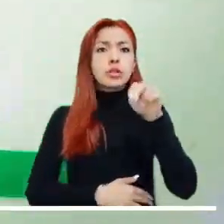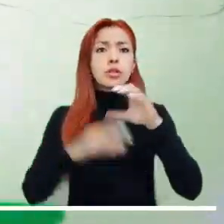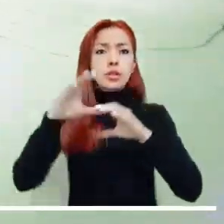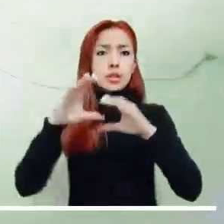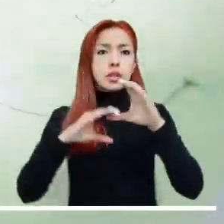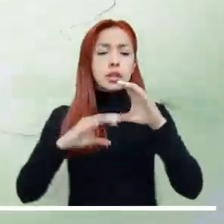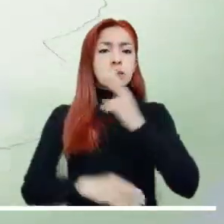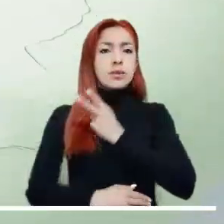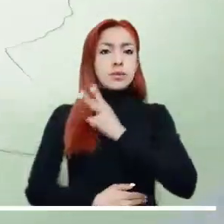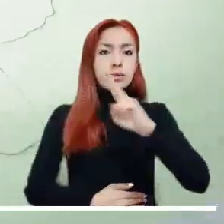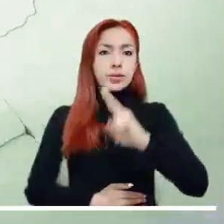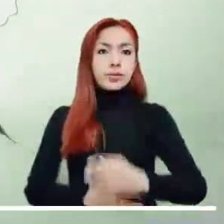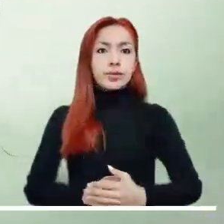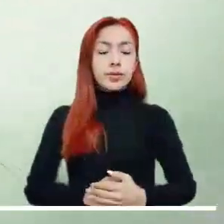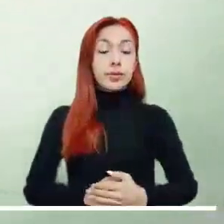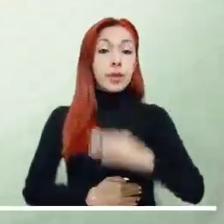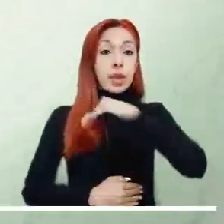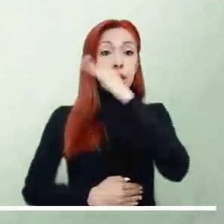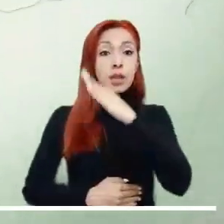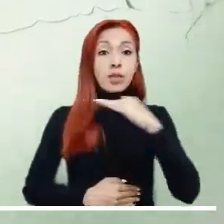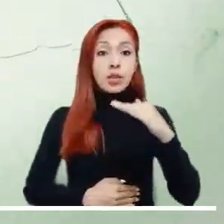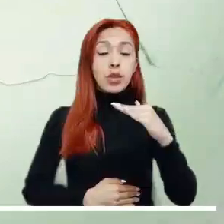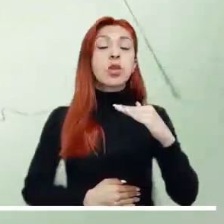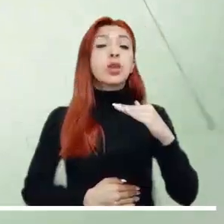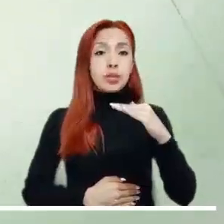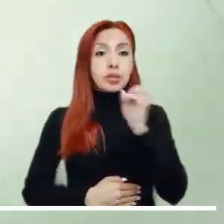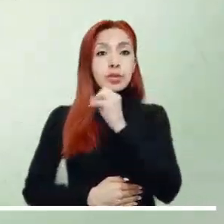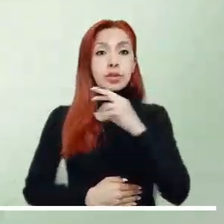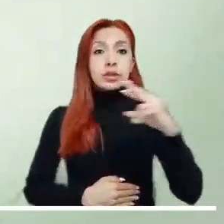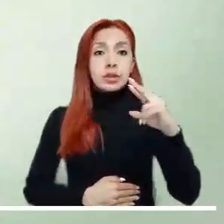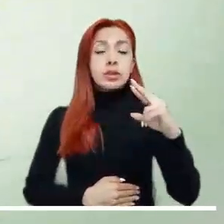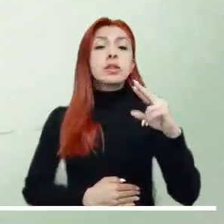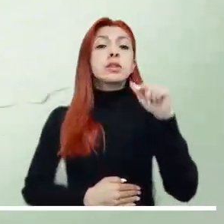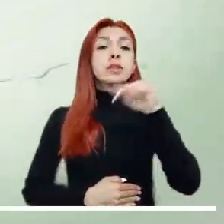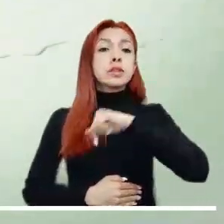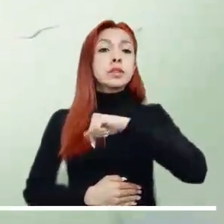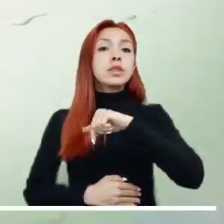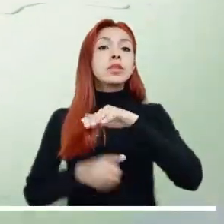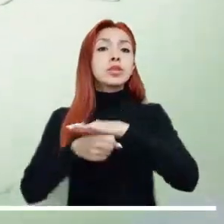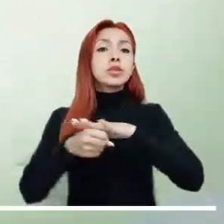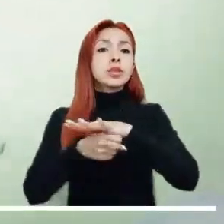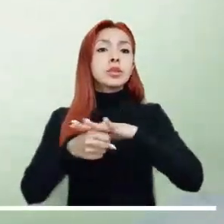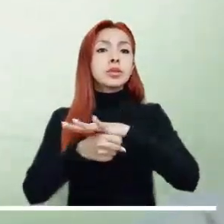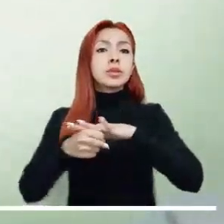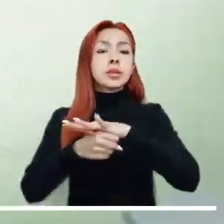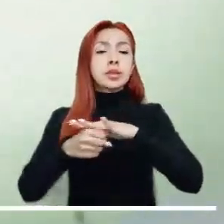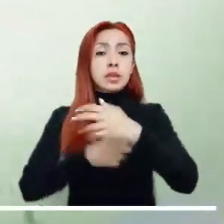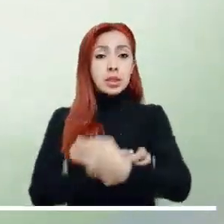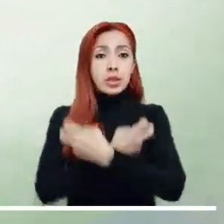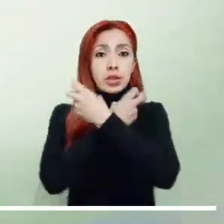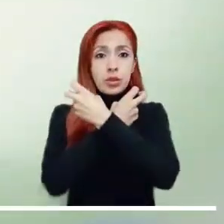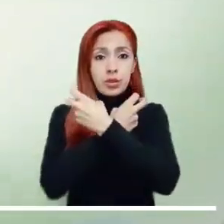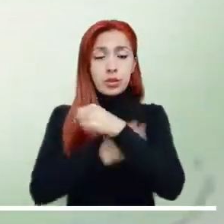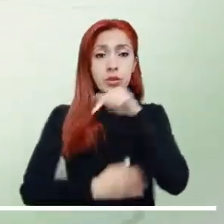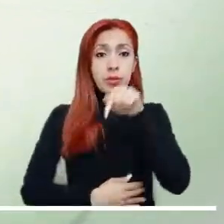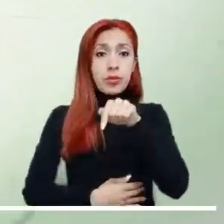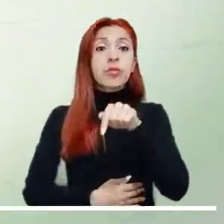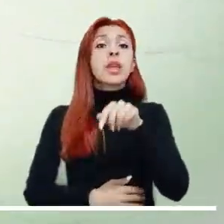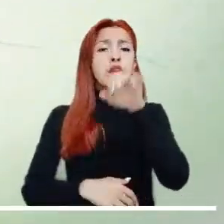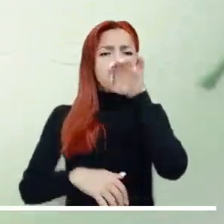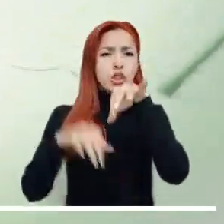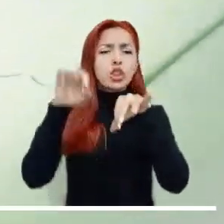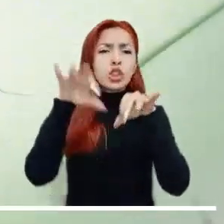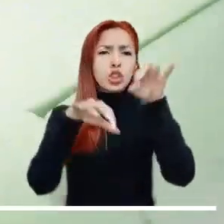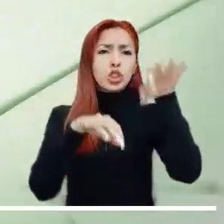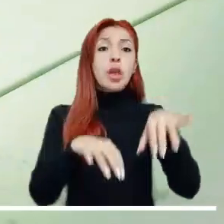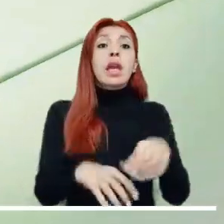del Cauca. Antioquia, oriente de Cundinamarca, Boyacá y Huila prometen lluvias sectorizadas, lloviznas esporádicas